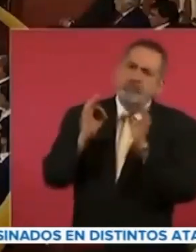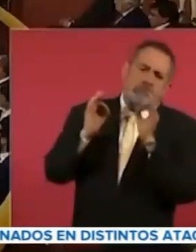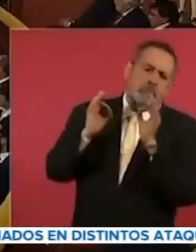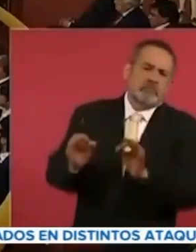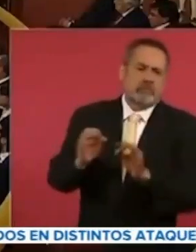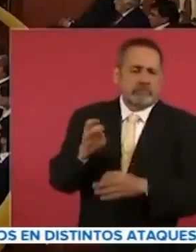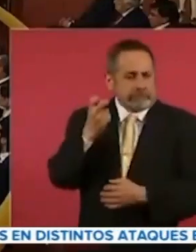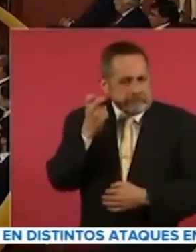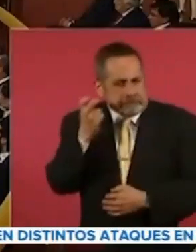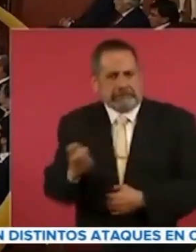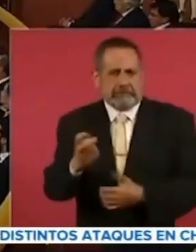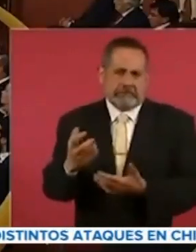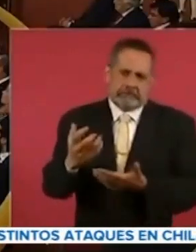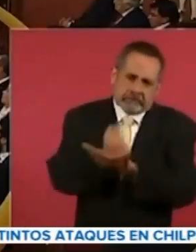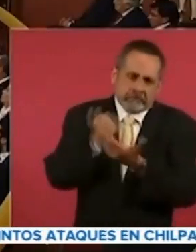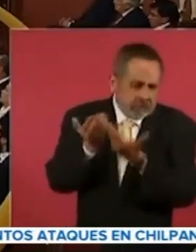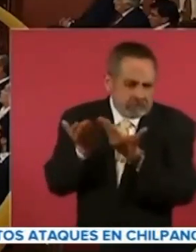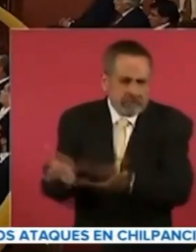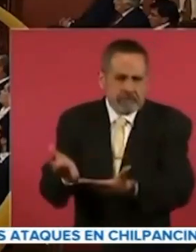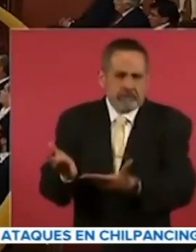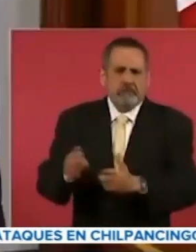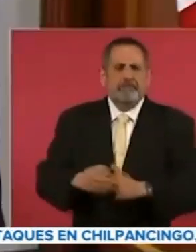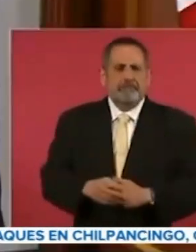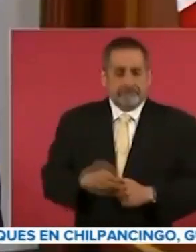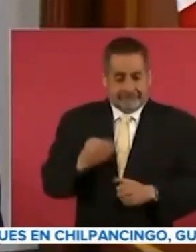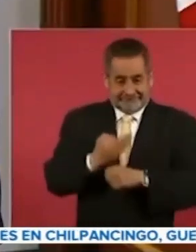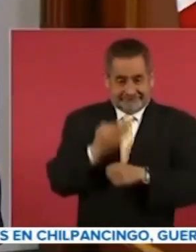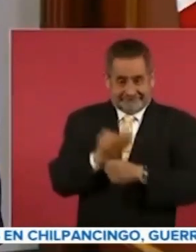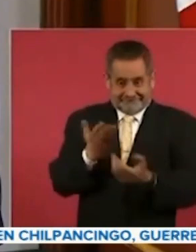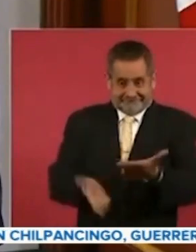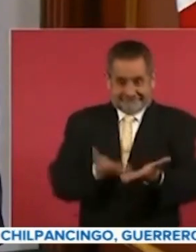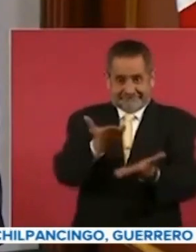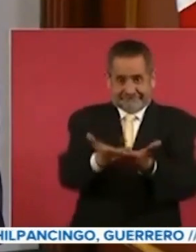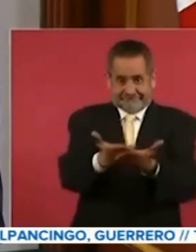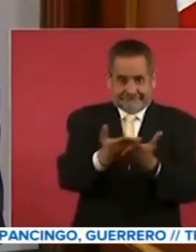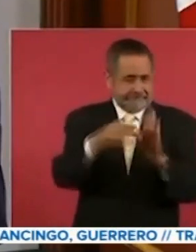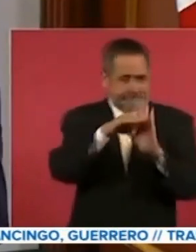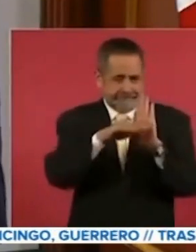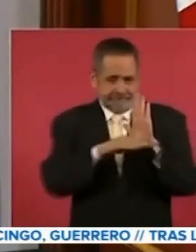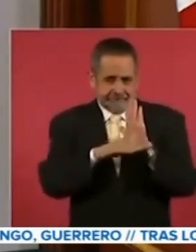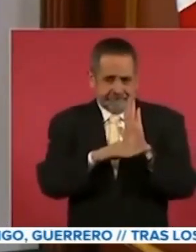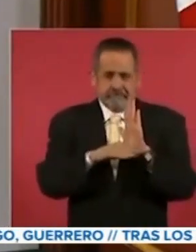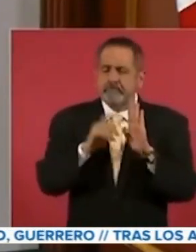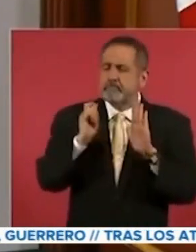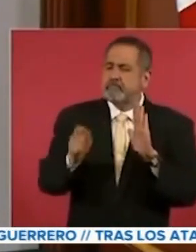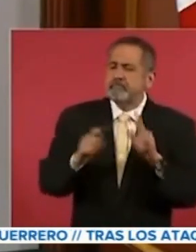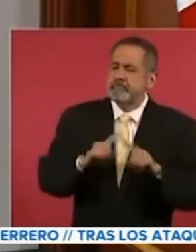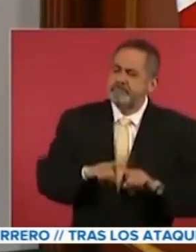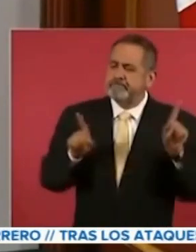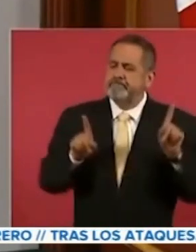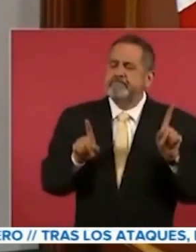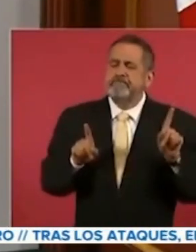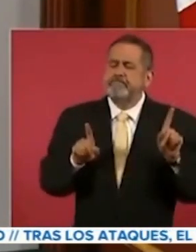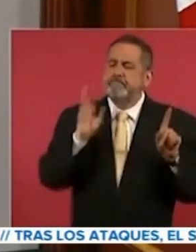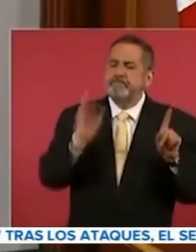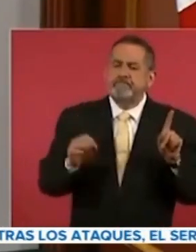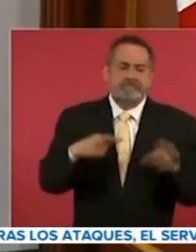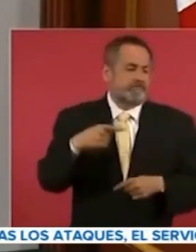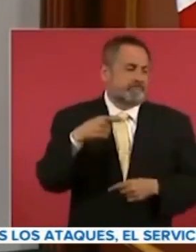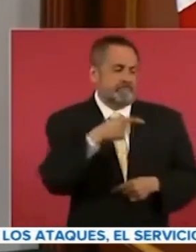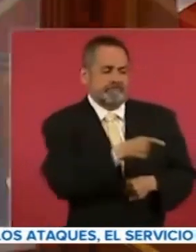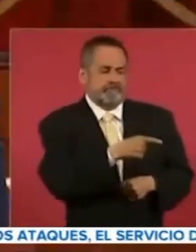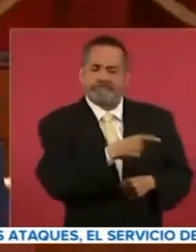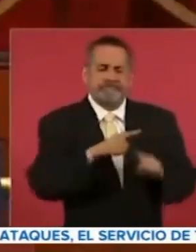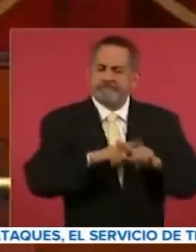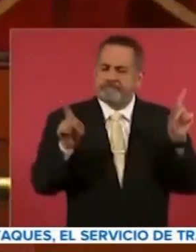reformas procedan todo puede cambiar viene el cabildeo y ya sabemos que ahí es justo donde las cosas se